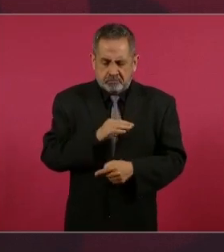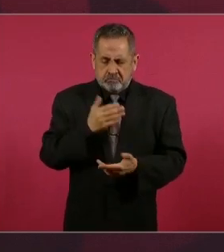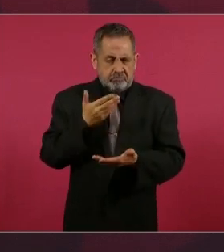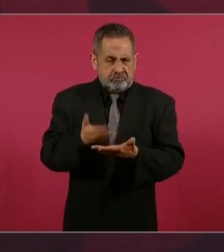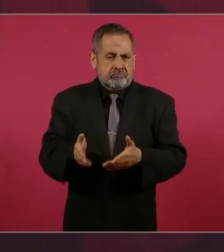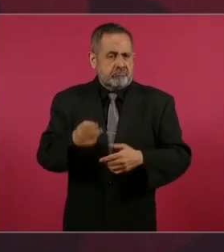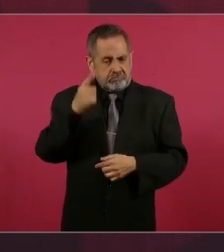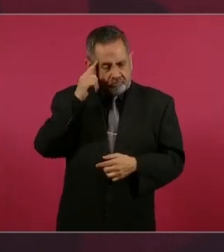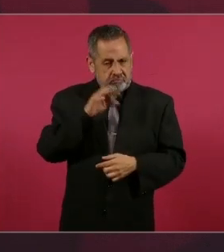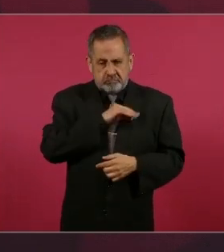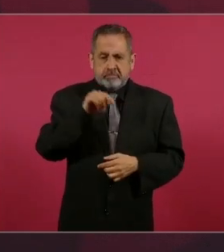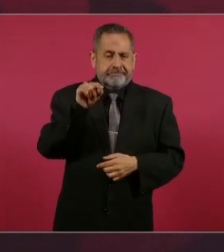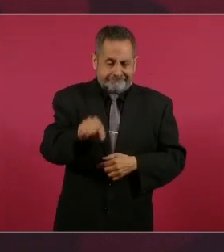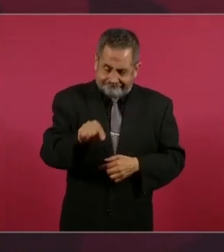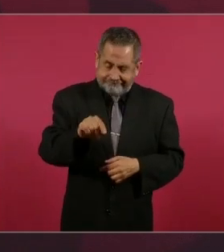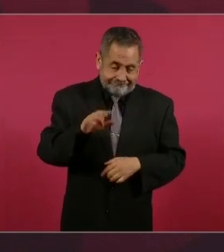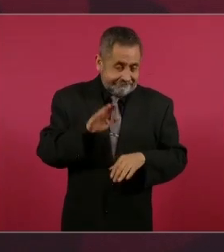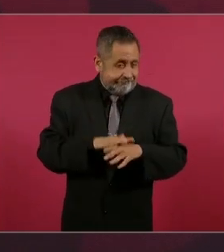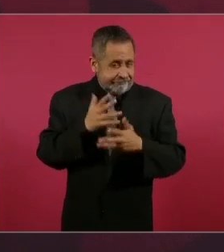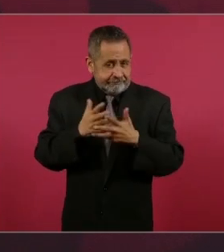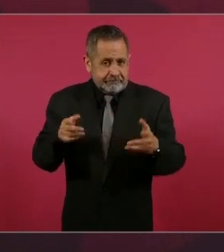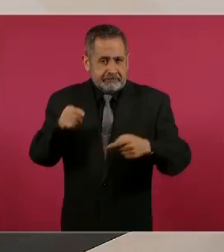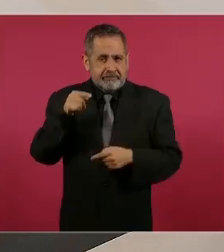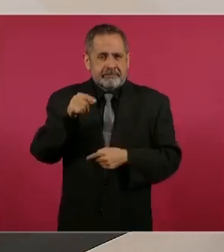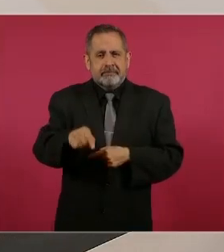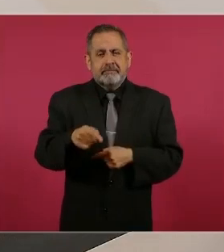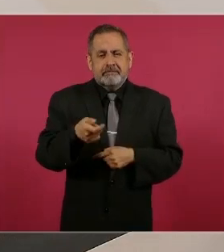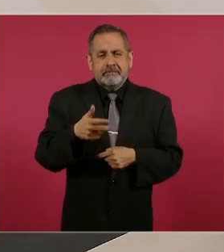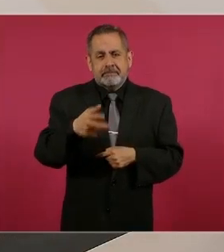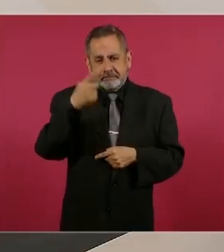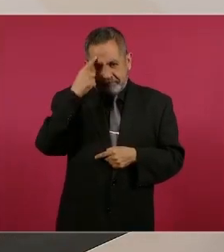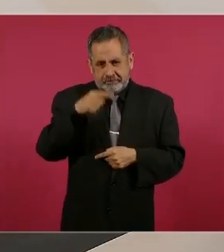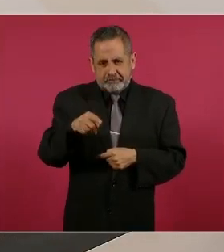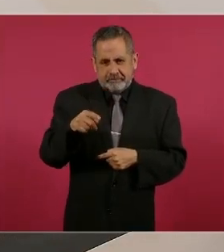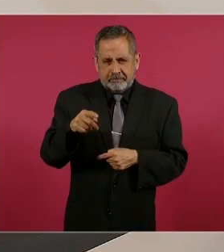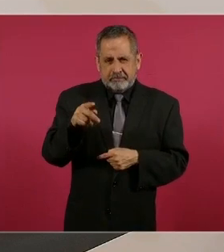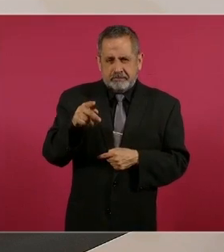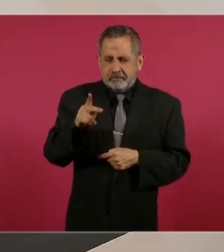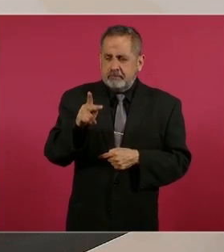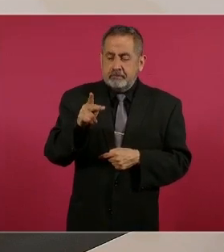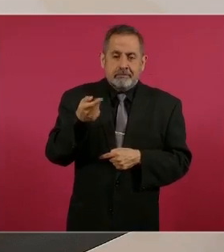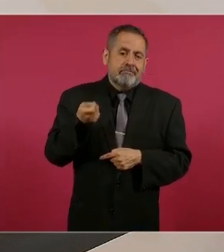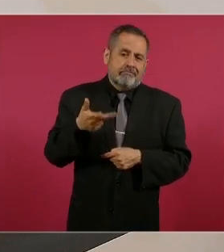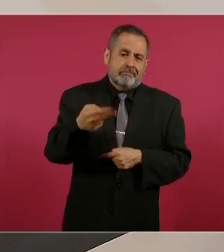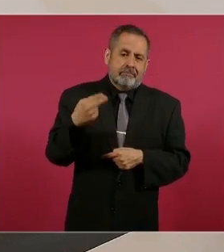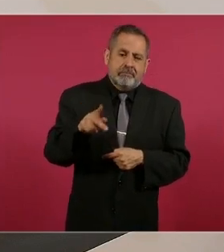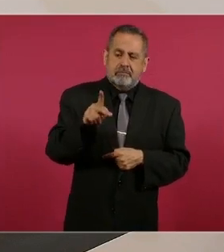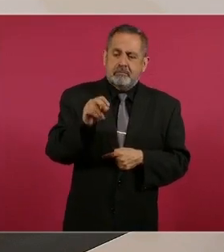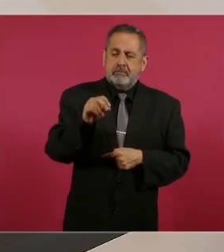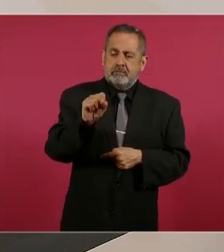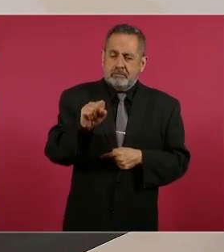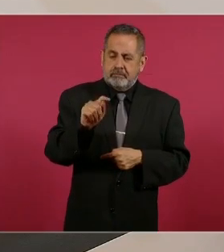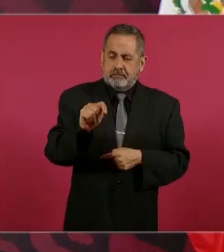de los más grandes, llamados precisamente post-Panamá,